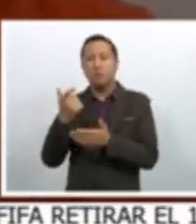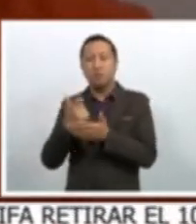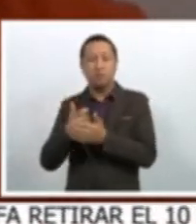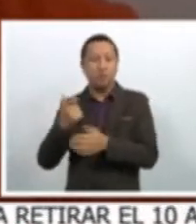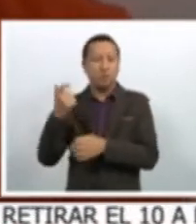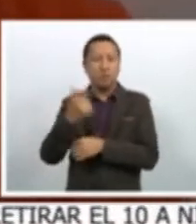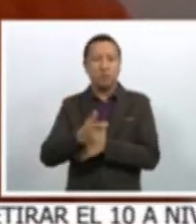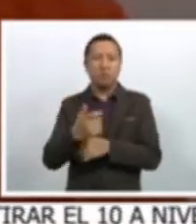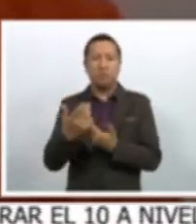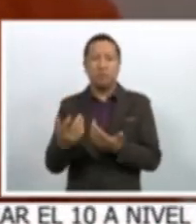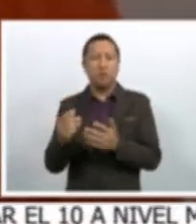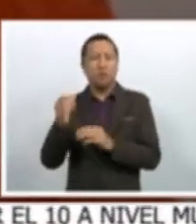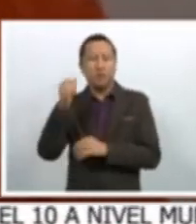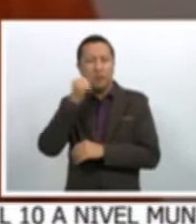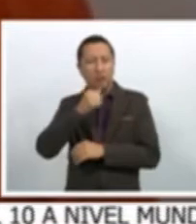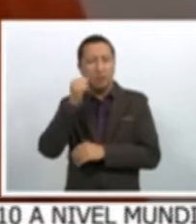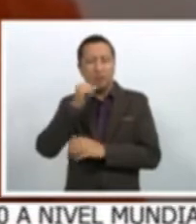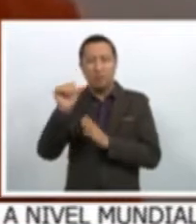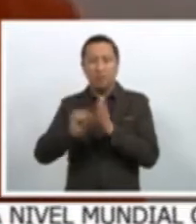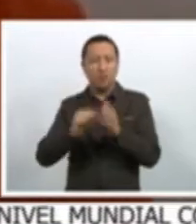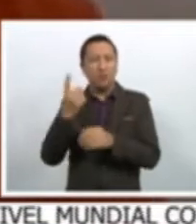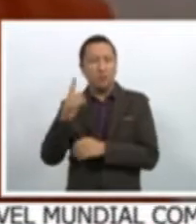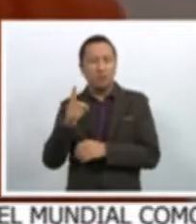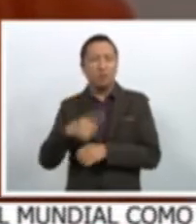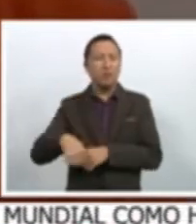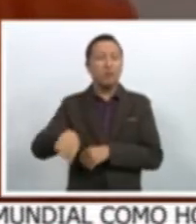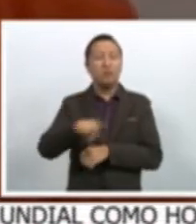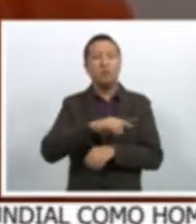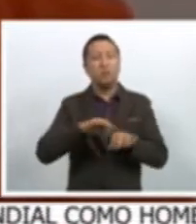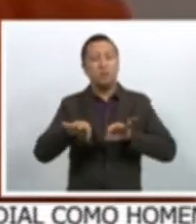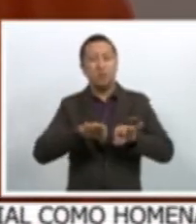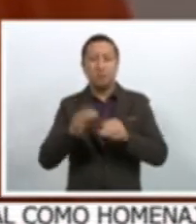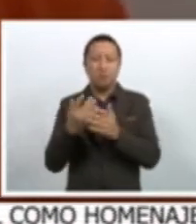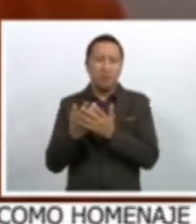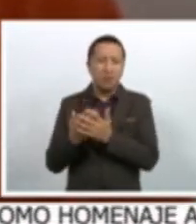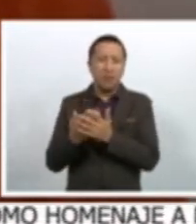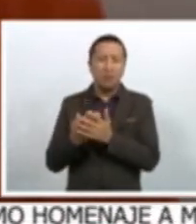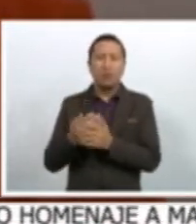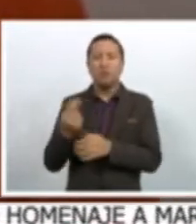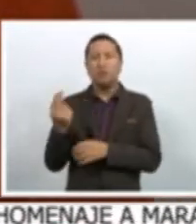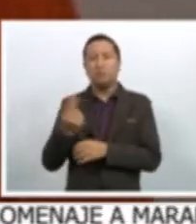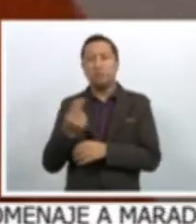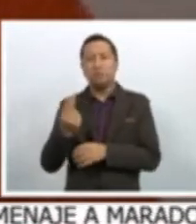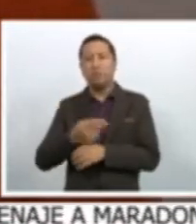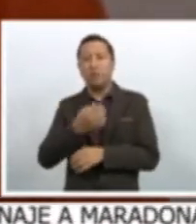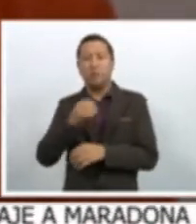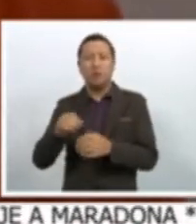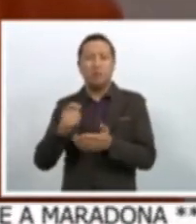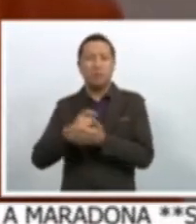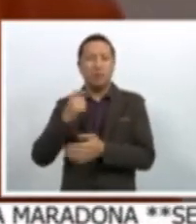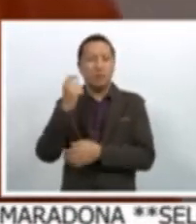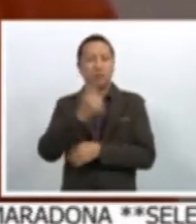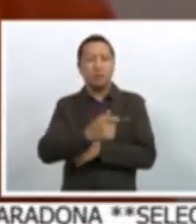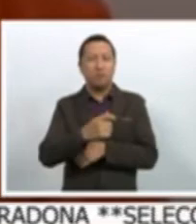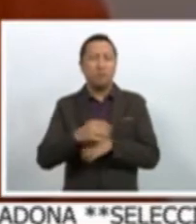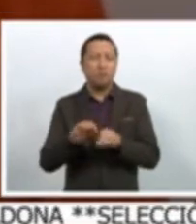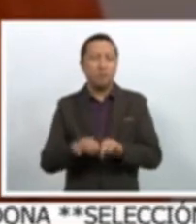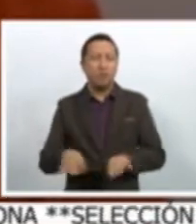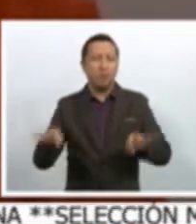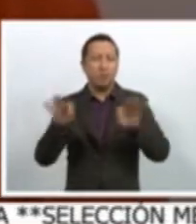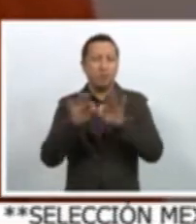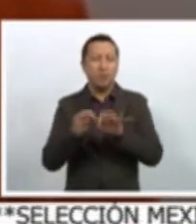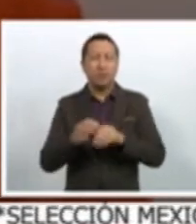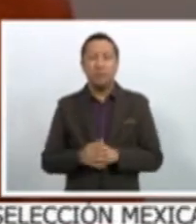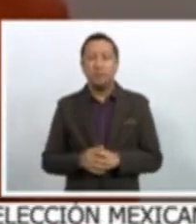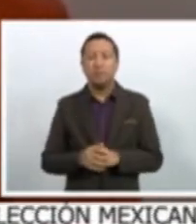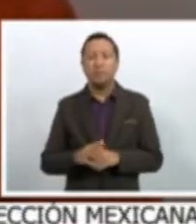para fin de año, que aparte también lo esperan los trabajadores y que bueno, es parte también de cómo reactivamos la economía, porque es un